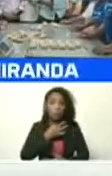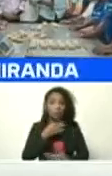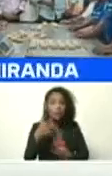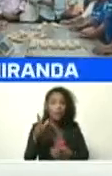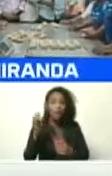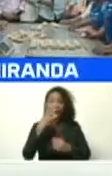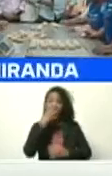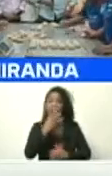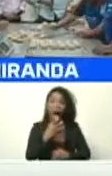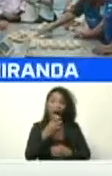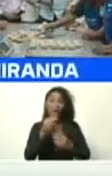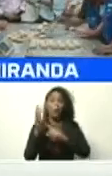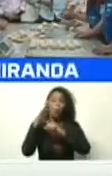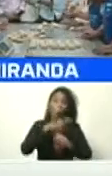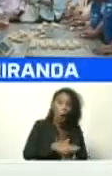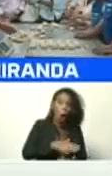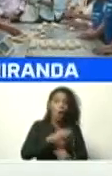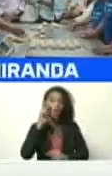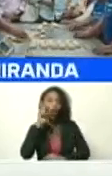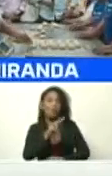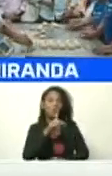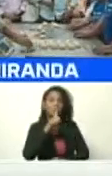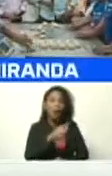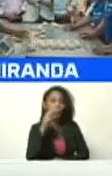le griten, lo vean mal?